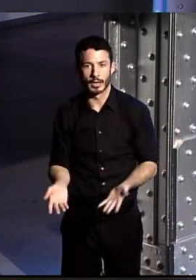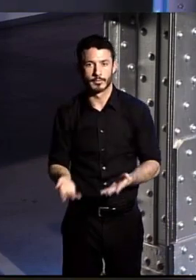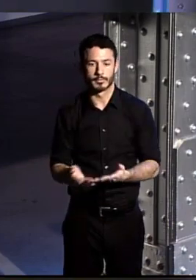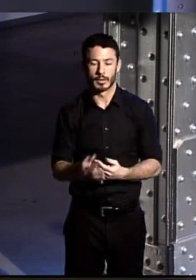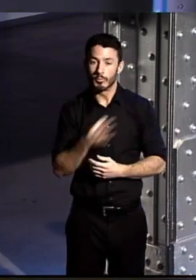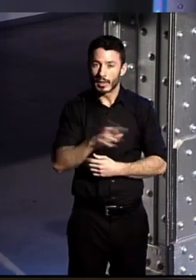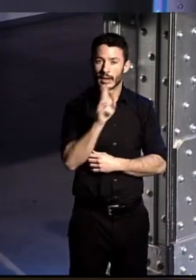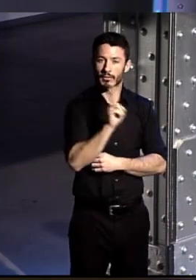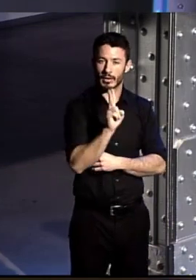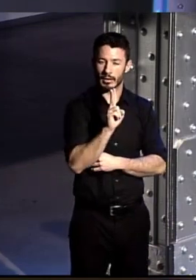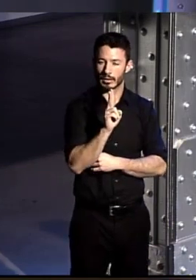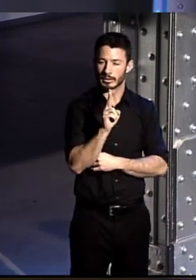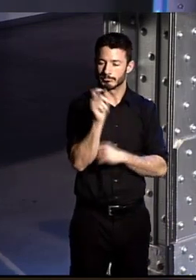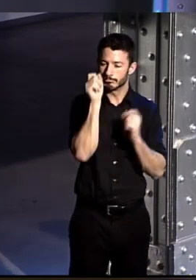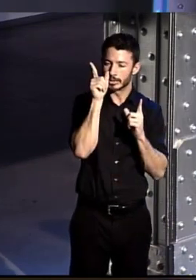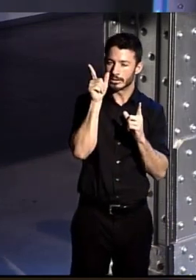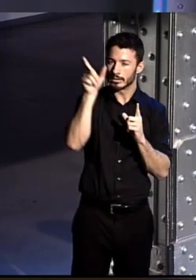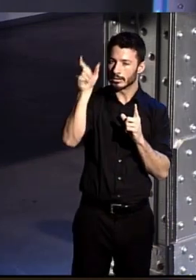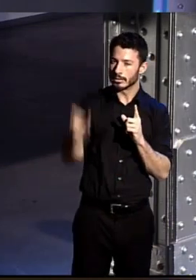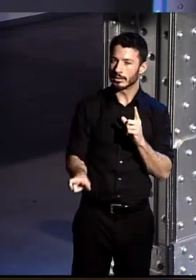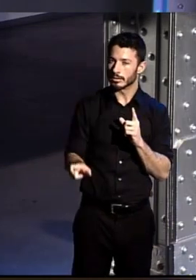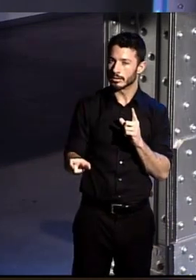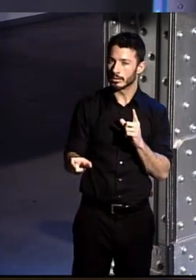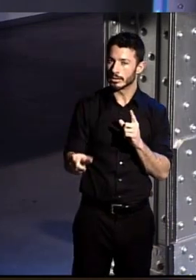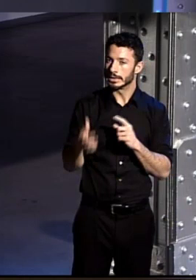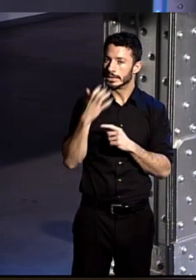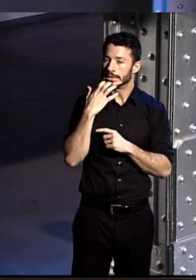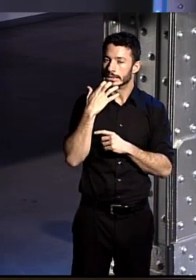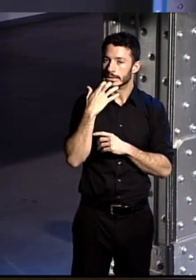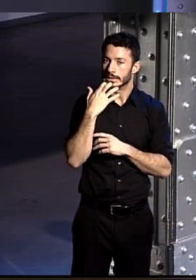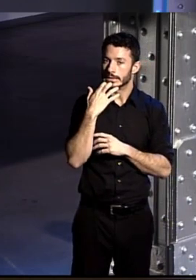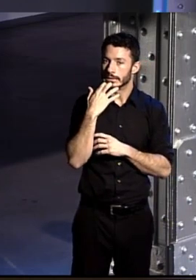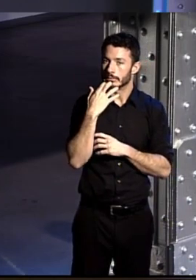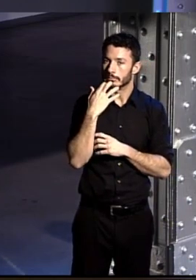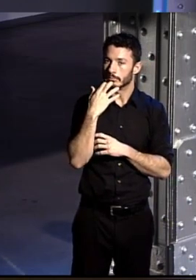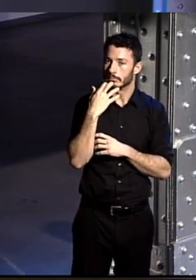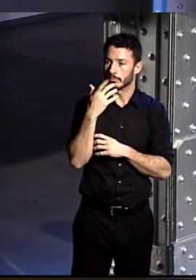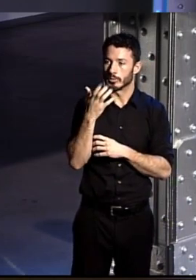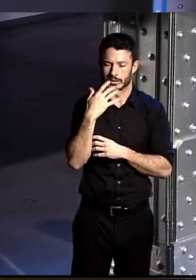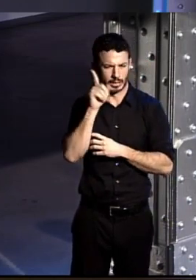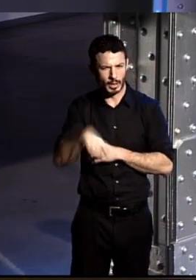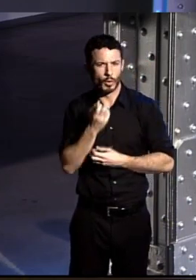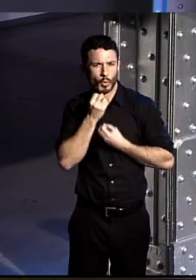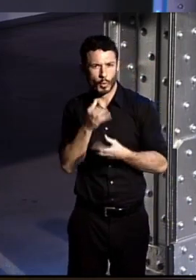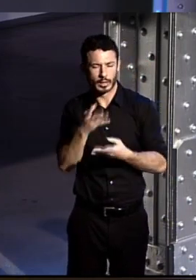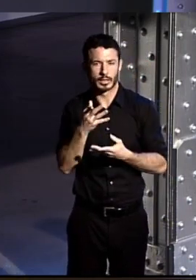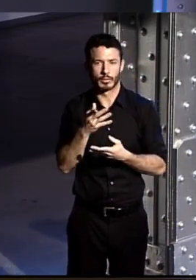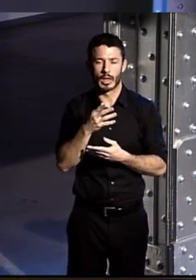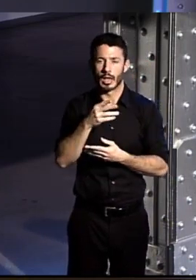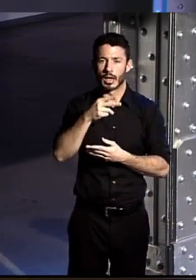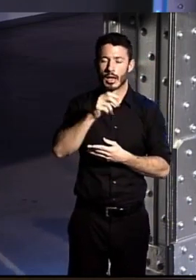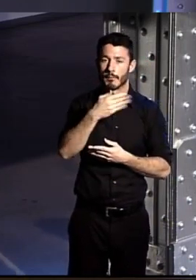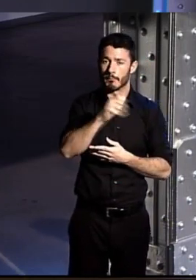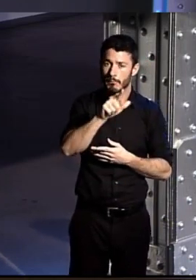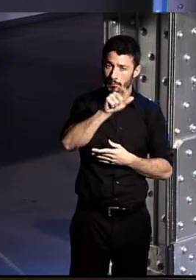ahí un filón, una beta de éxito? O que, por ejemplo, también se cuenta cómo le impresiona cuando conoce a Nelly Bly,